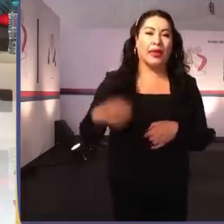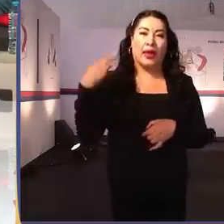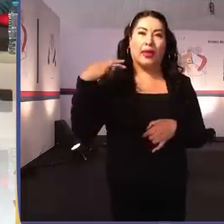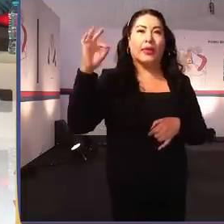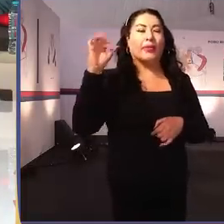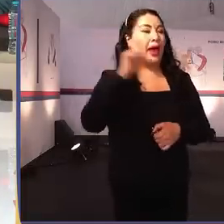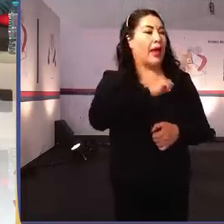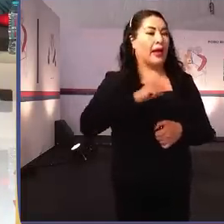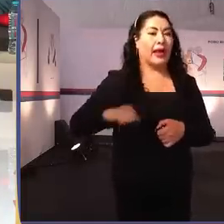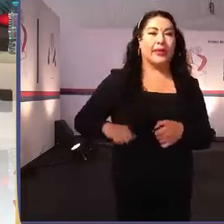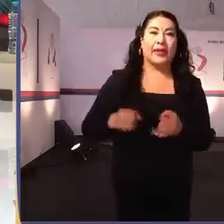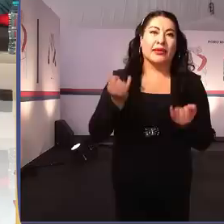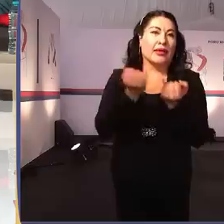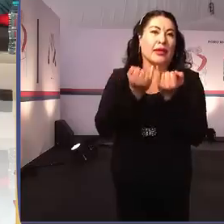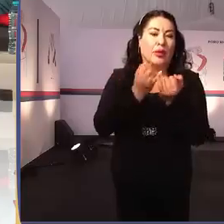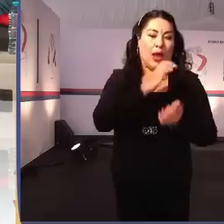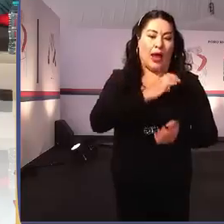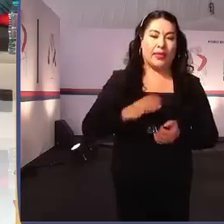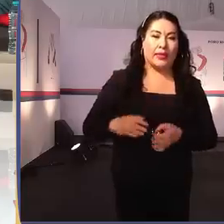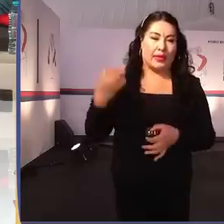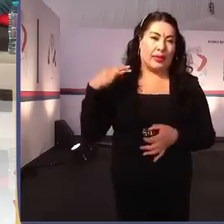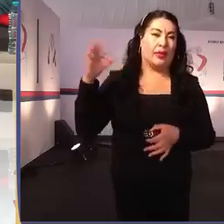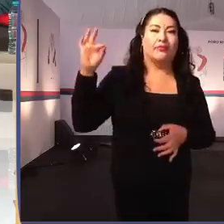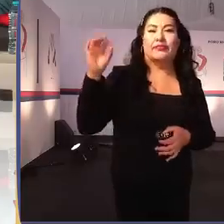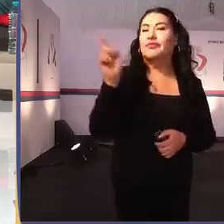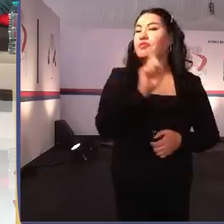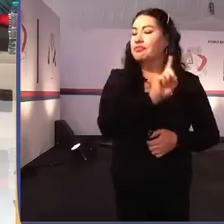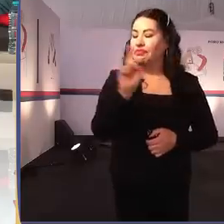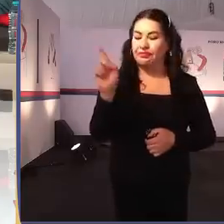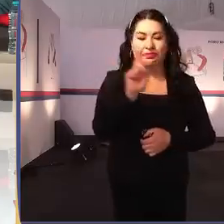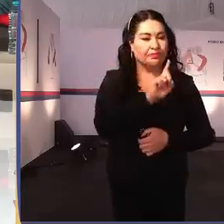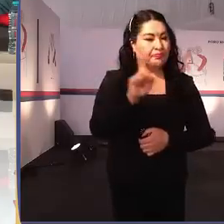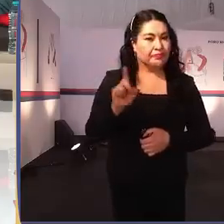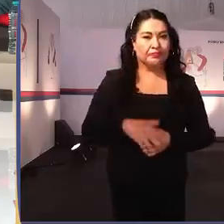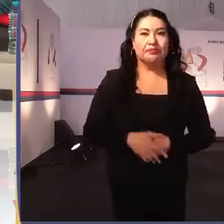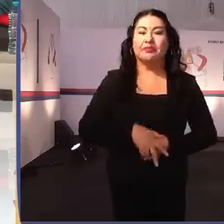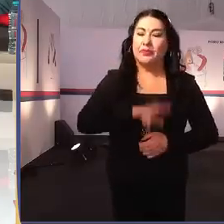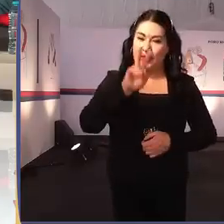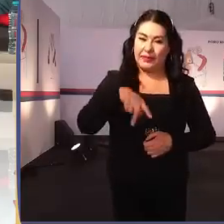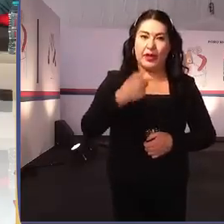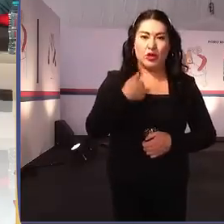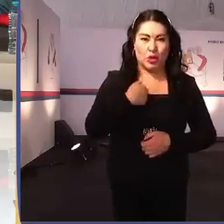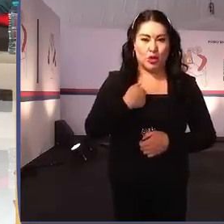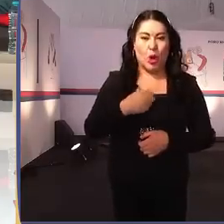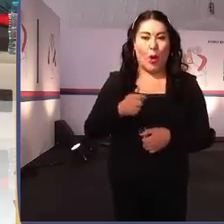alcaldía, de no sé dónde me ponen. No, no, no, no, no, no. Zapatero a tus